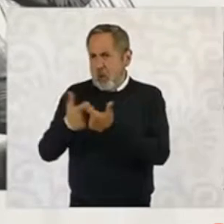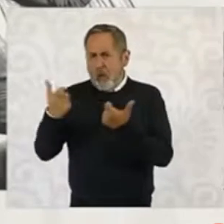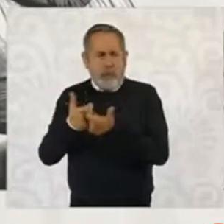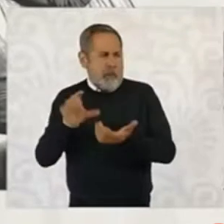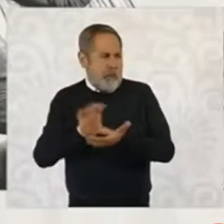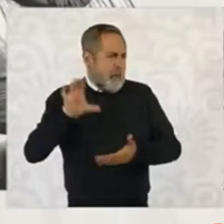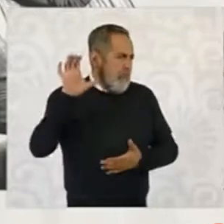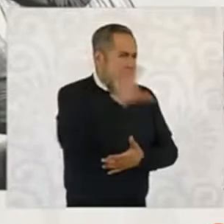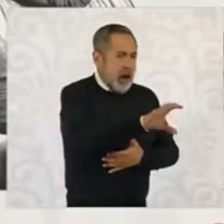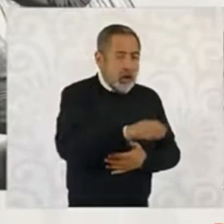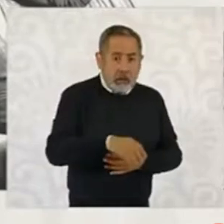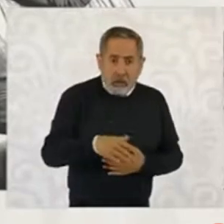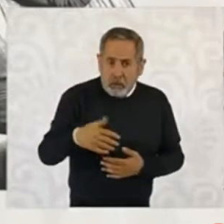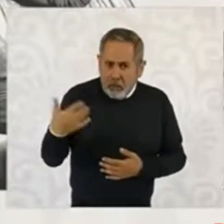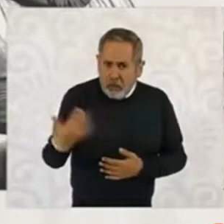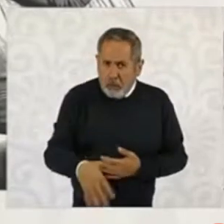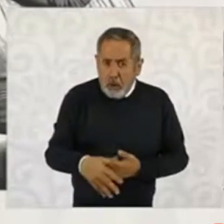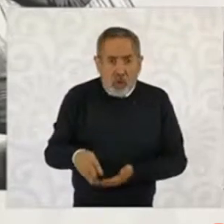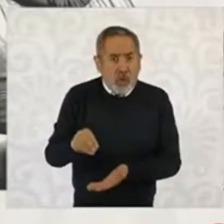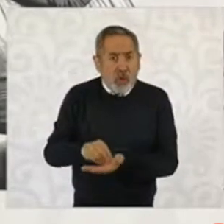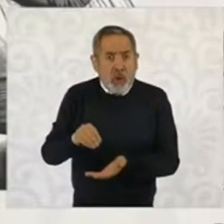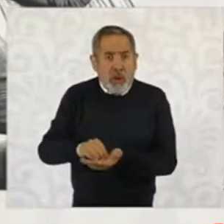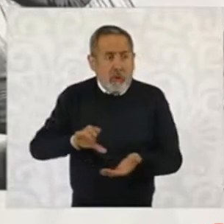que a la fecha seguimos pagando.